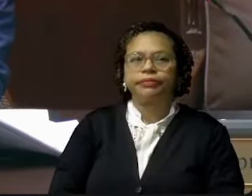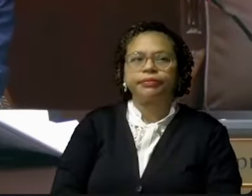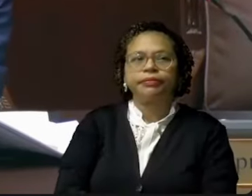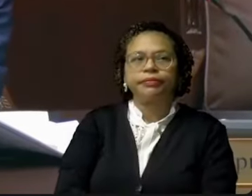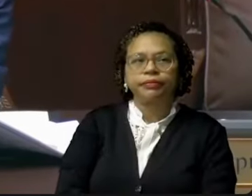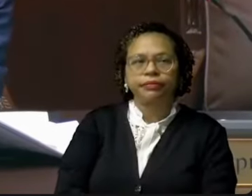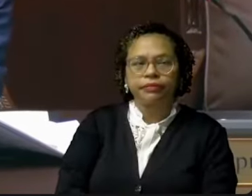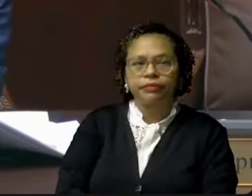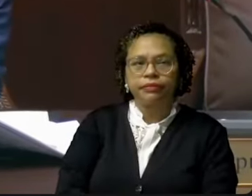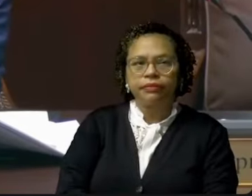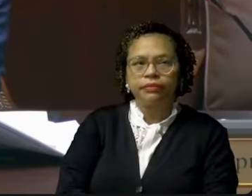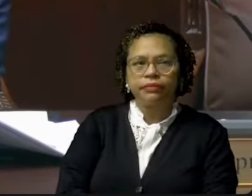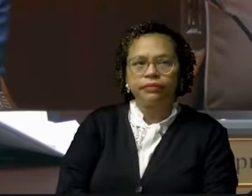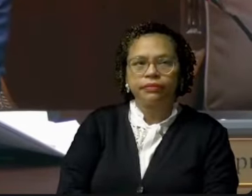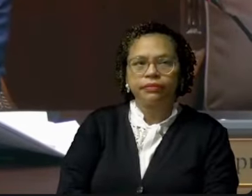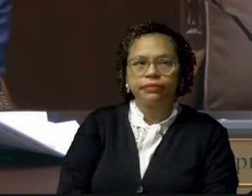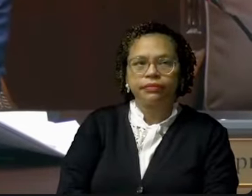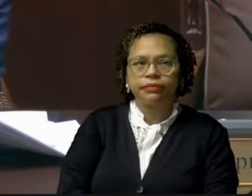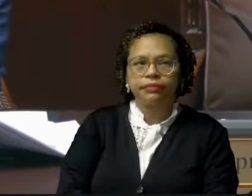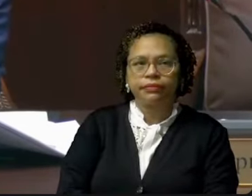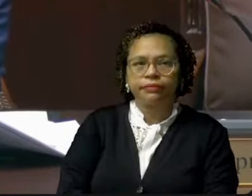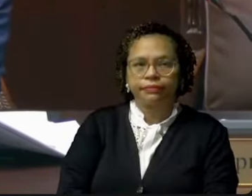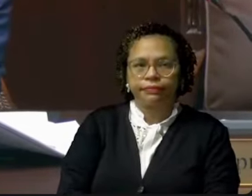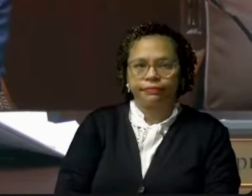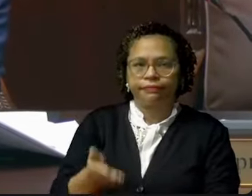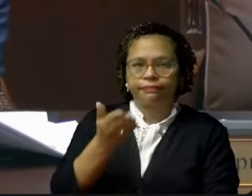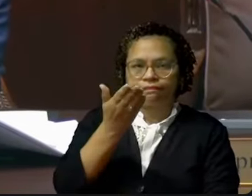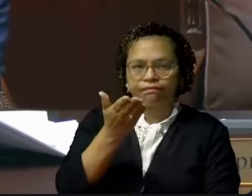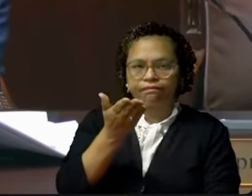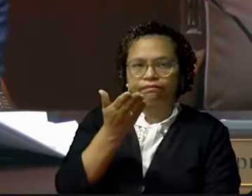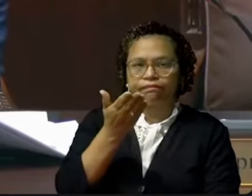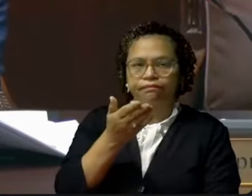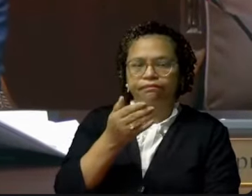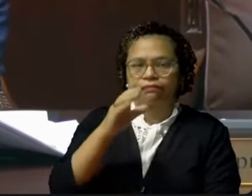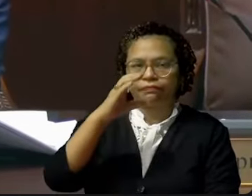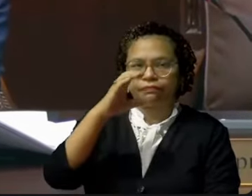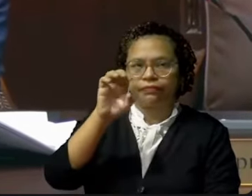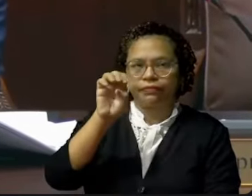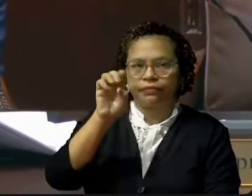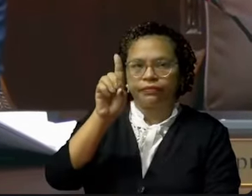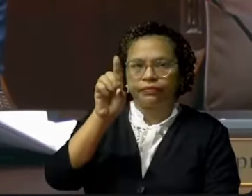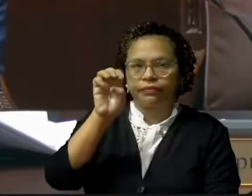Ahora otorgo el uso de la palabra a Eugenio Cedeño. Areche,